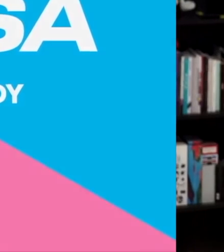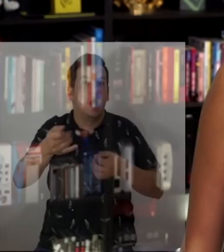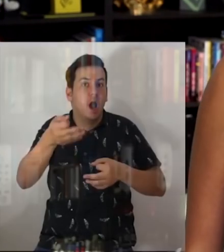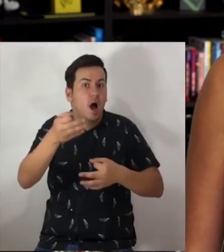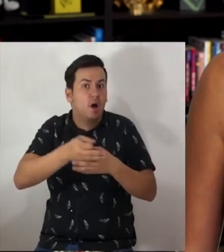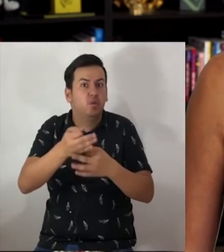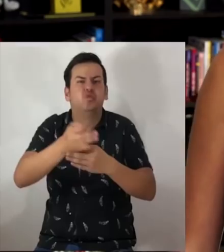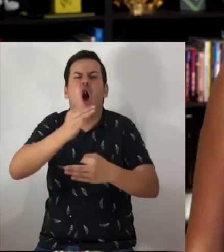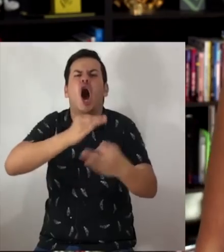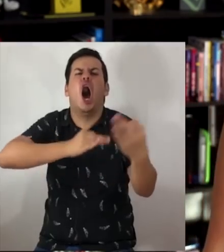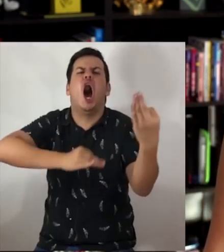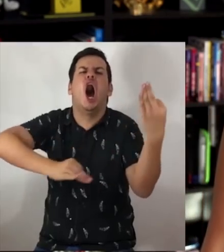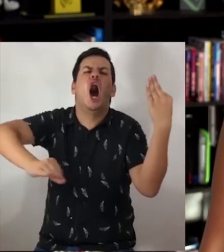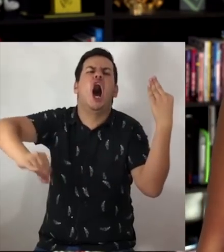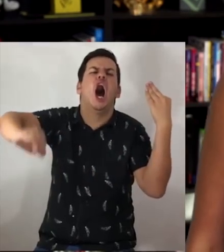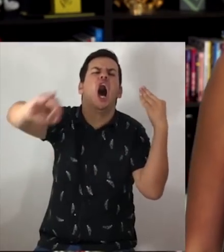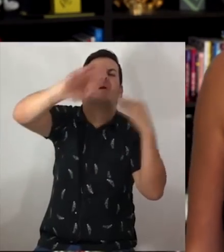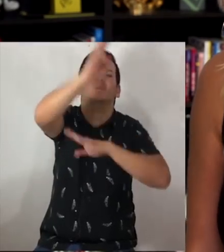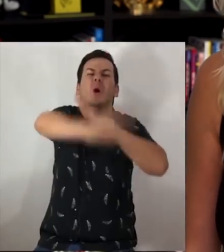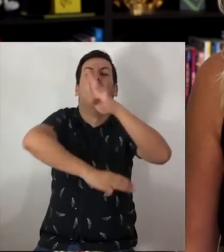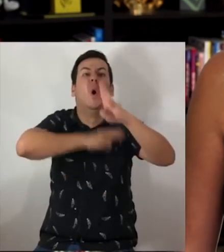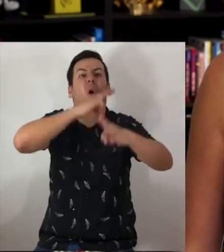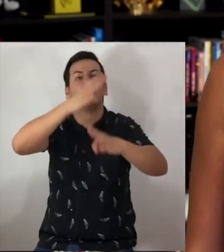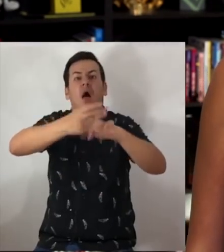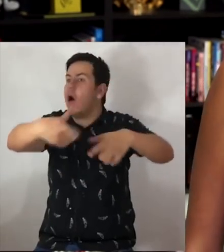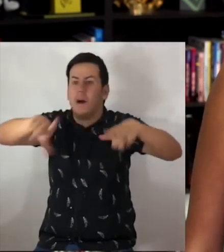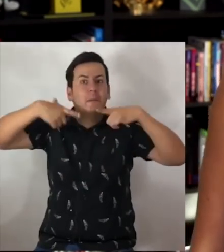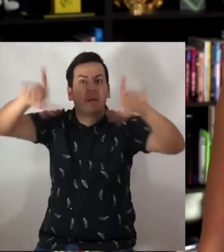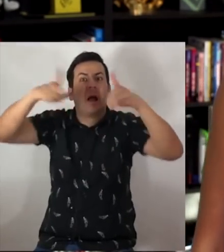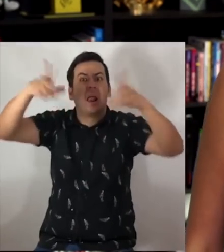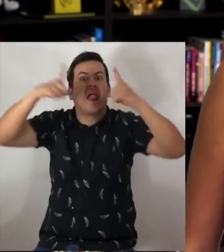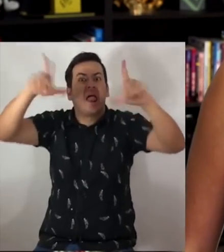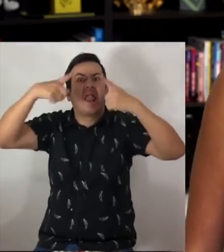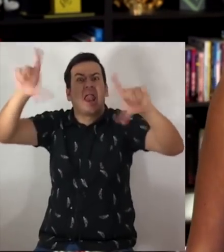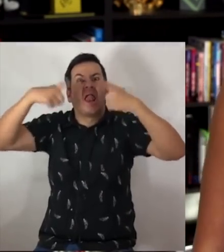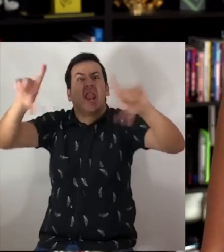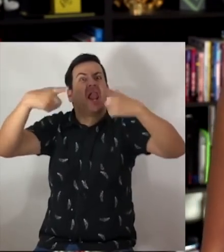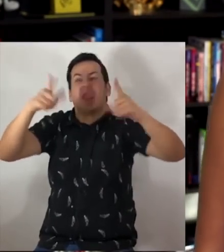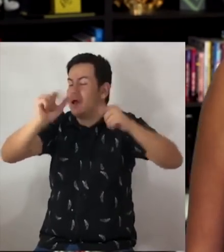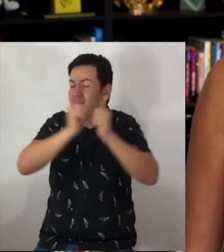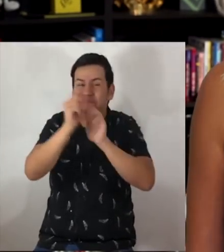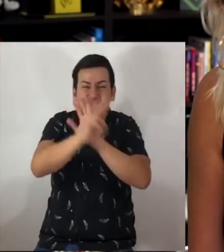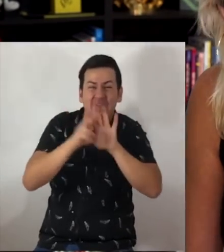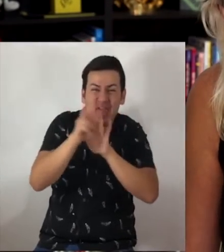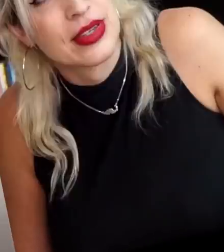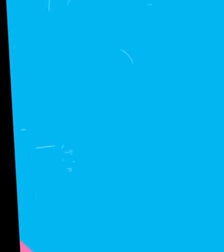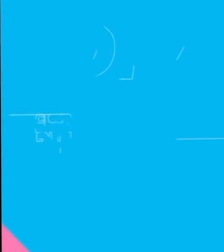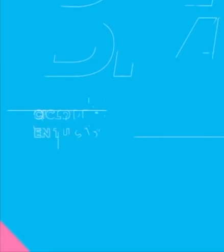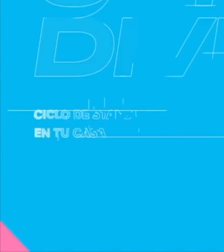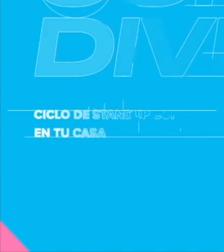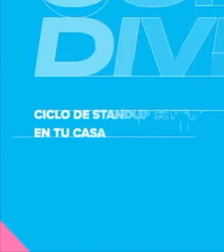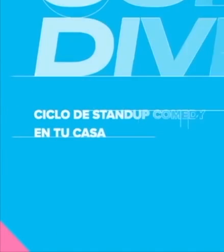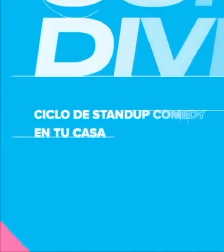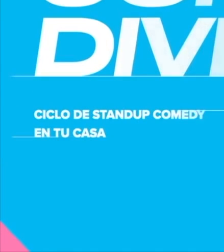Ahora todo el mundo es youtuber. Todos hacen videos, todos hacen streams.